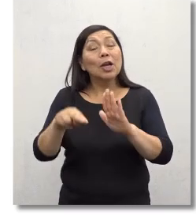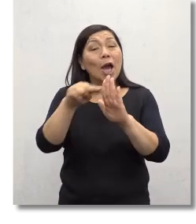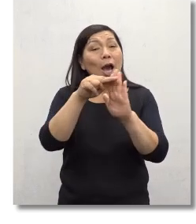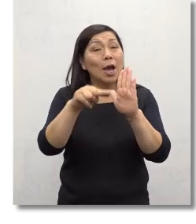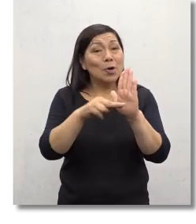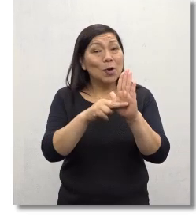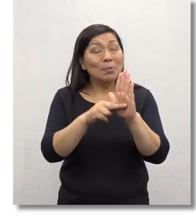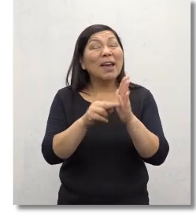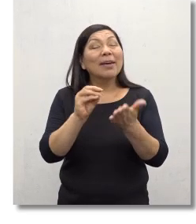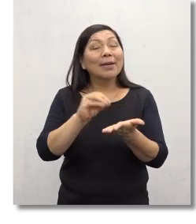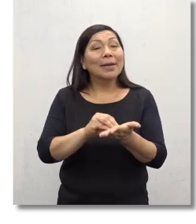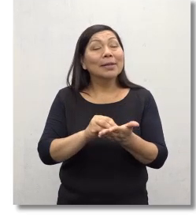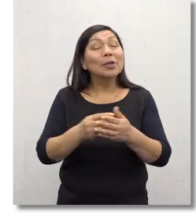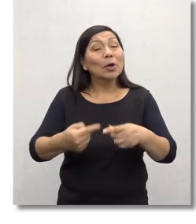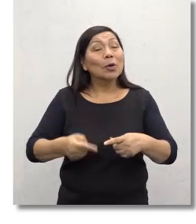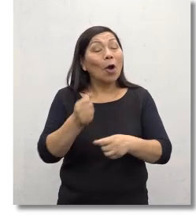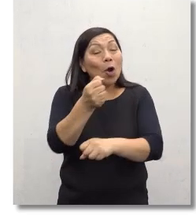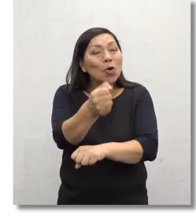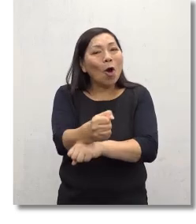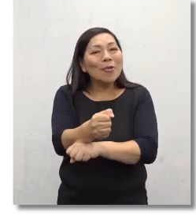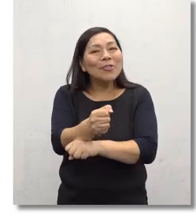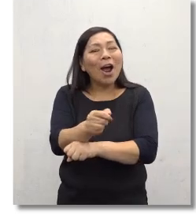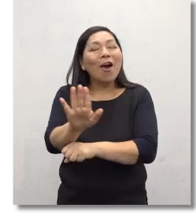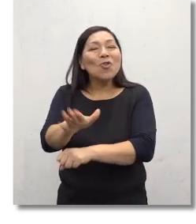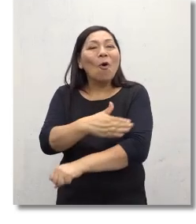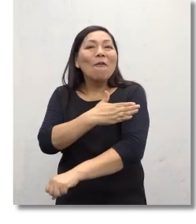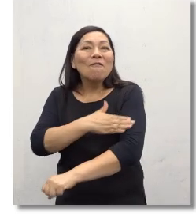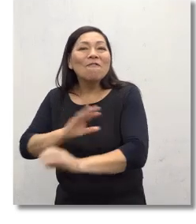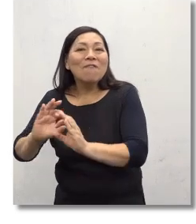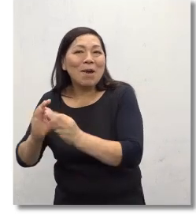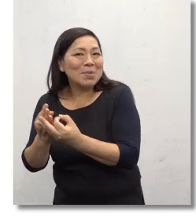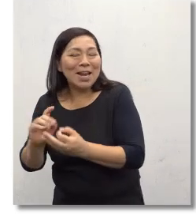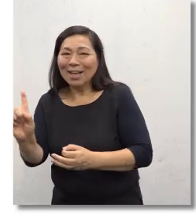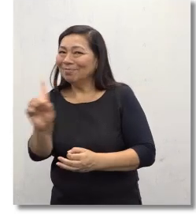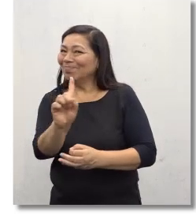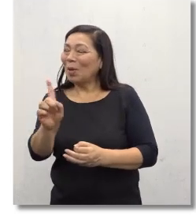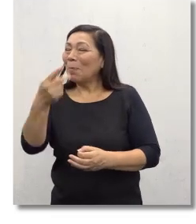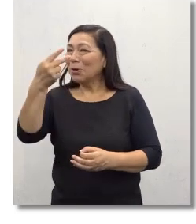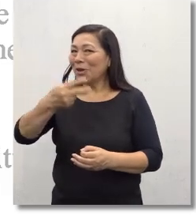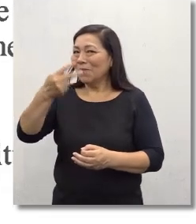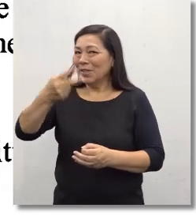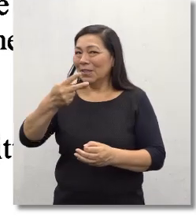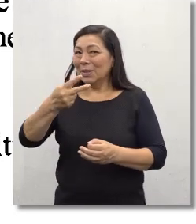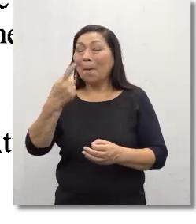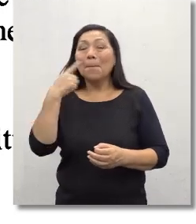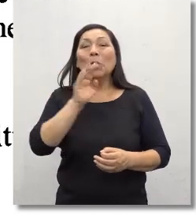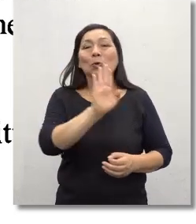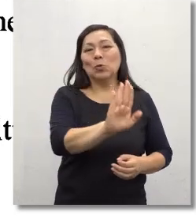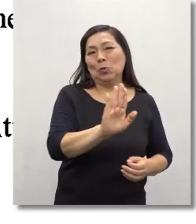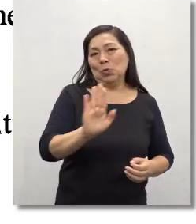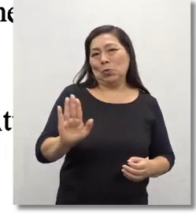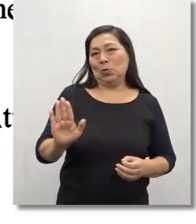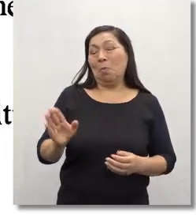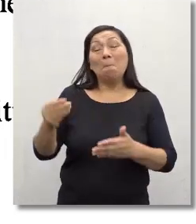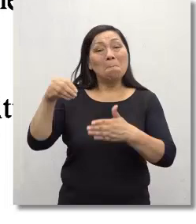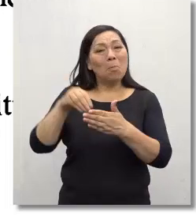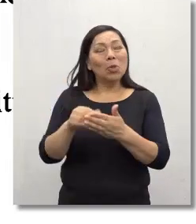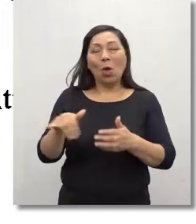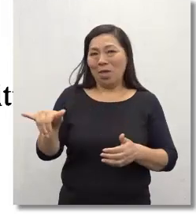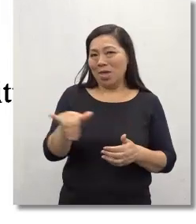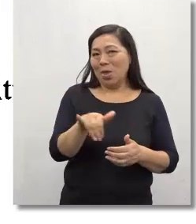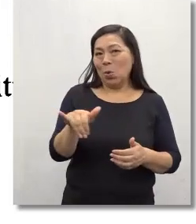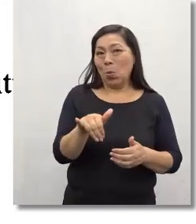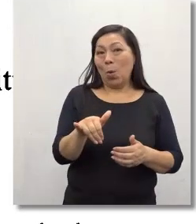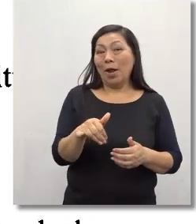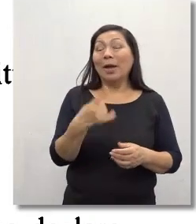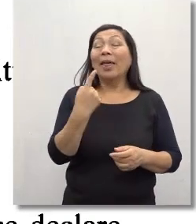norma impugnada es combatir el nepotismo, sus variantes y sus derivaciones. Por su parte, en un voto singular,